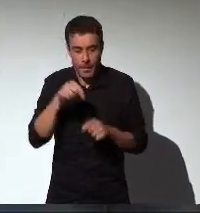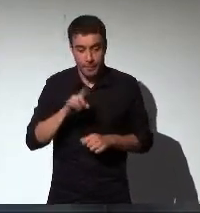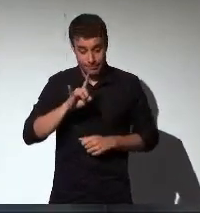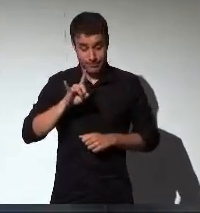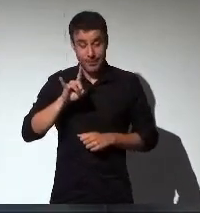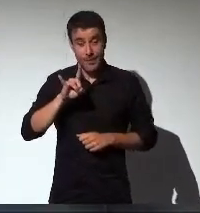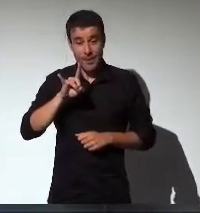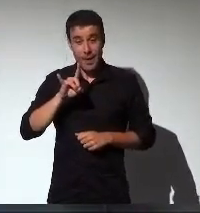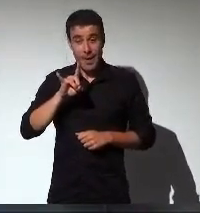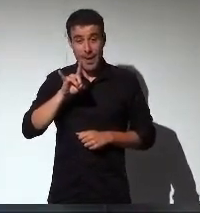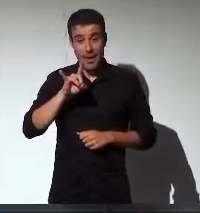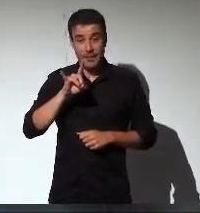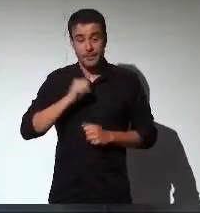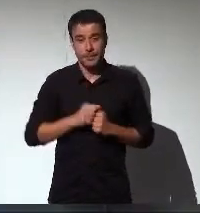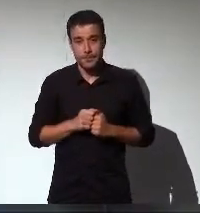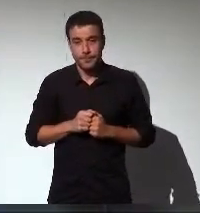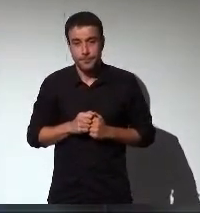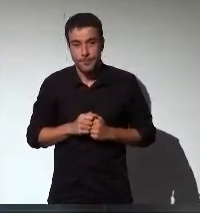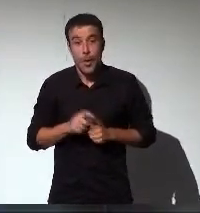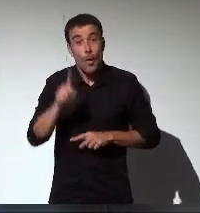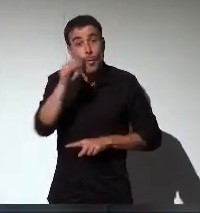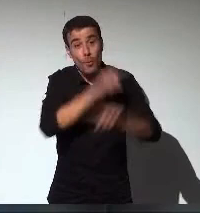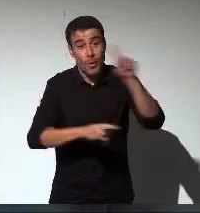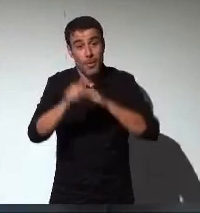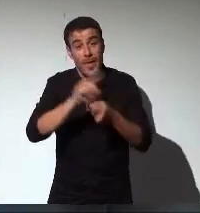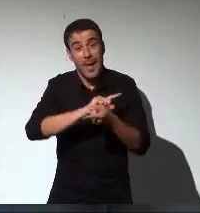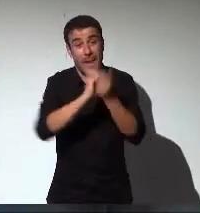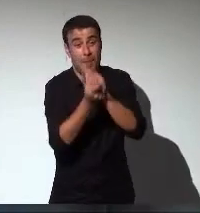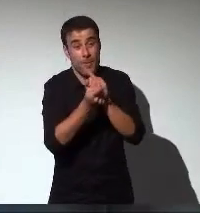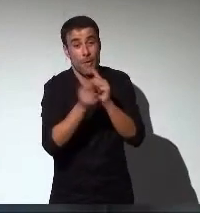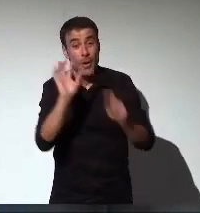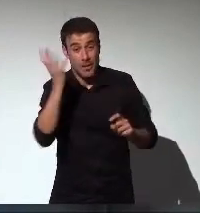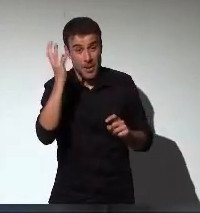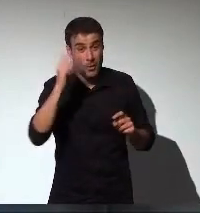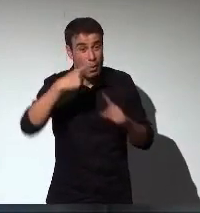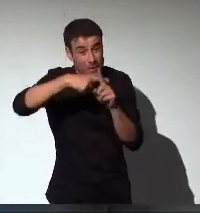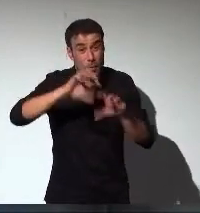Canarias dentro del problema climático a nivel global.